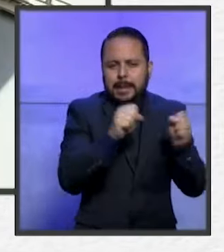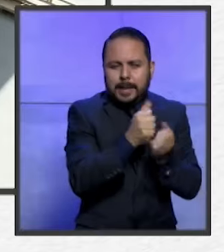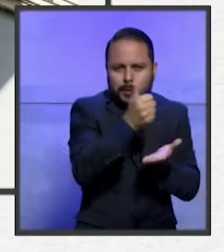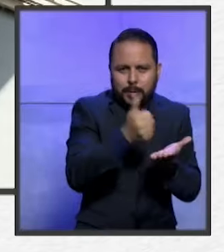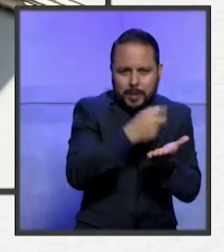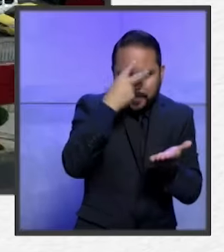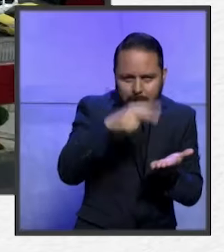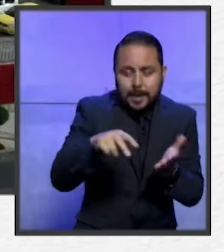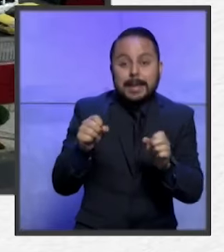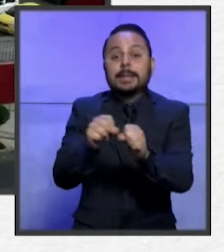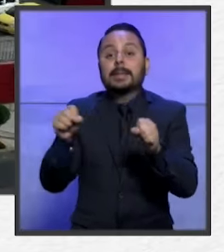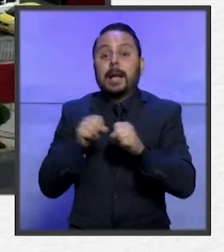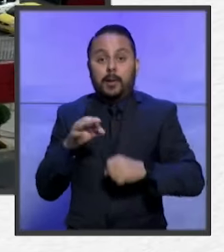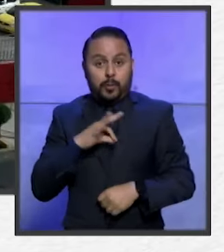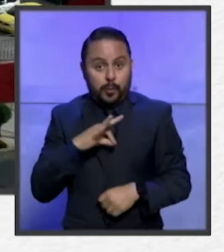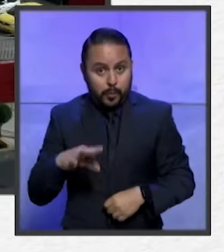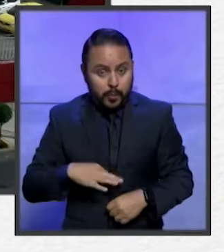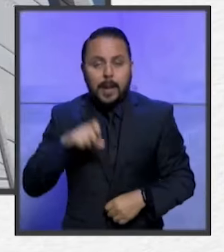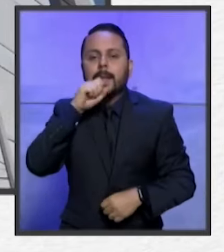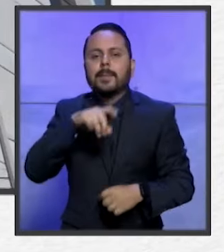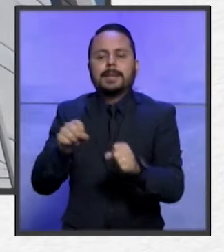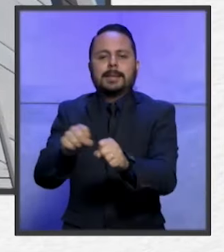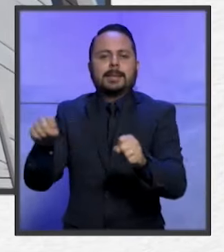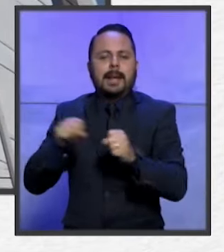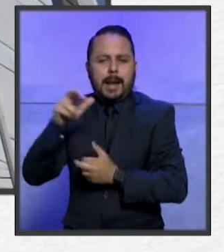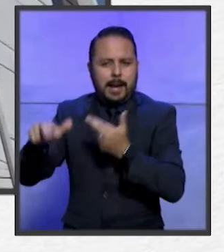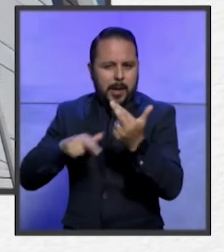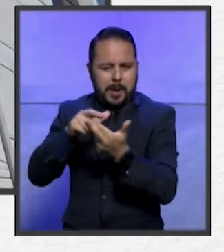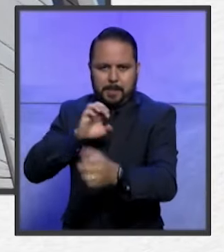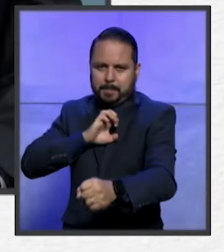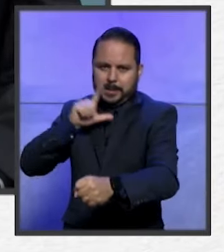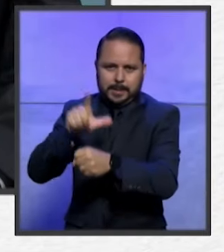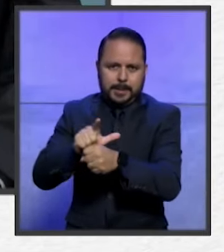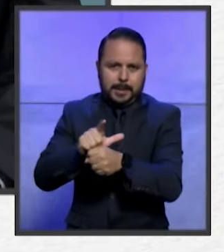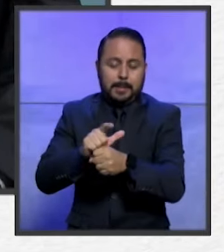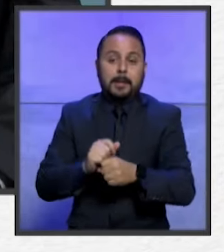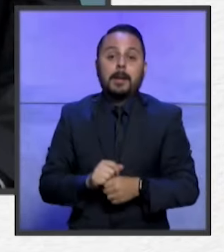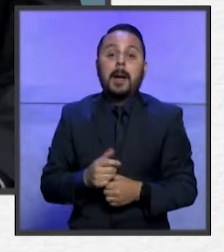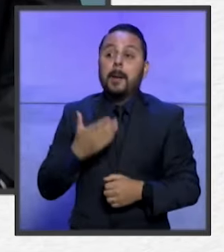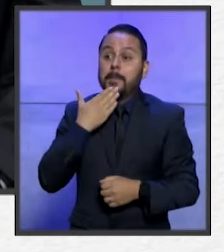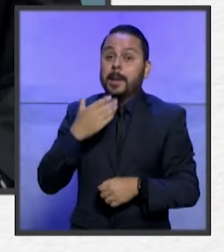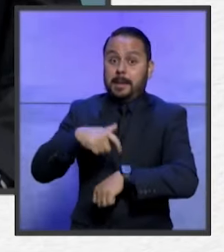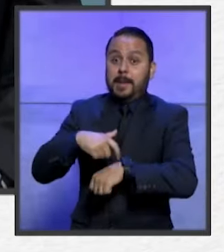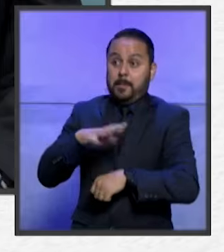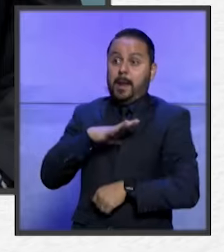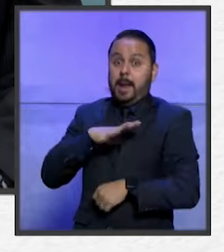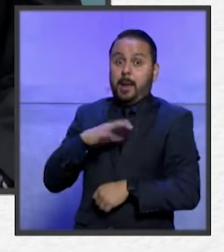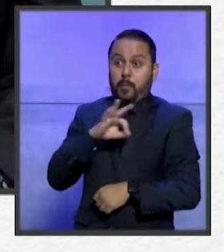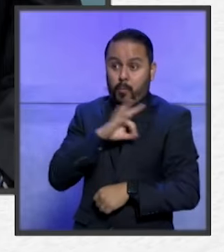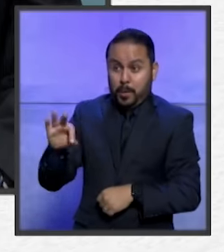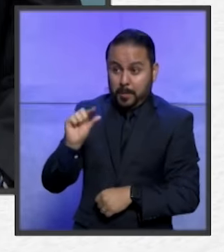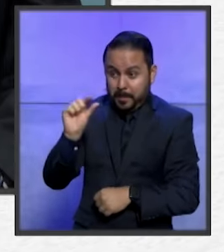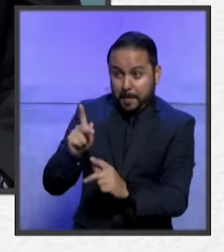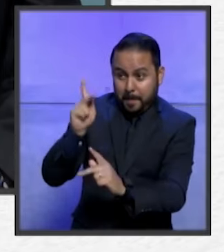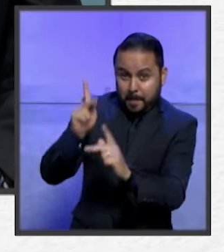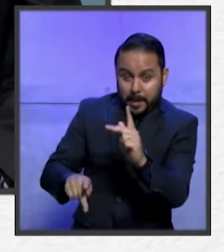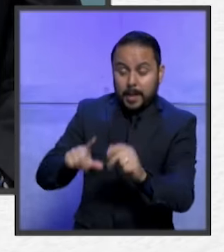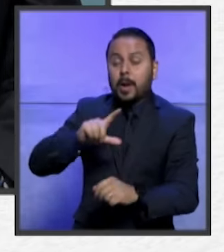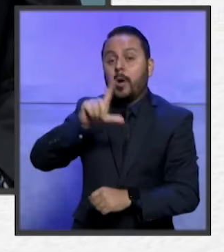México la sala Toluca y la sala regional especializada estamos en tiempo Juan Carlos me permites ir a una